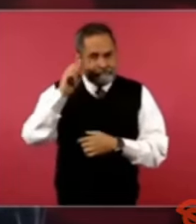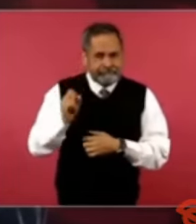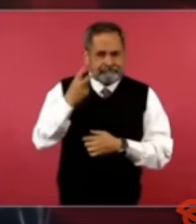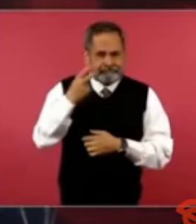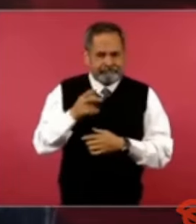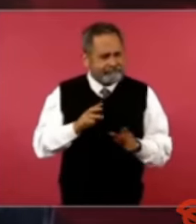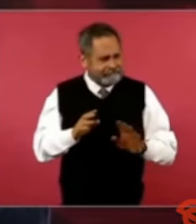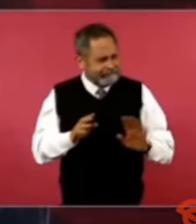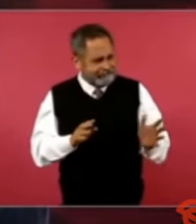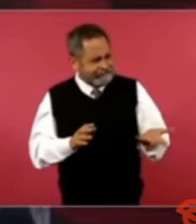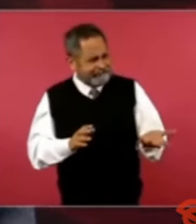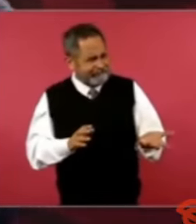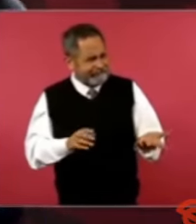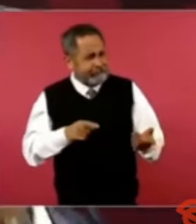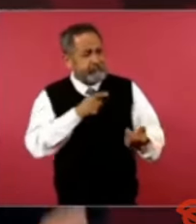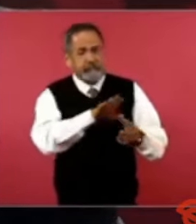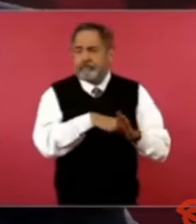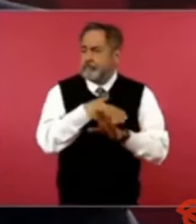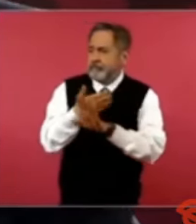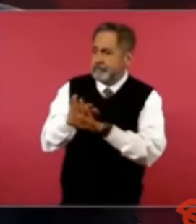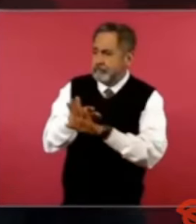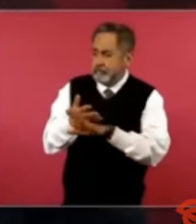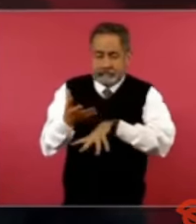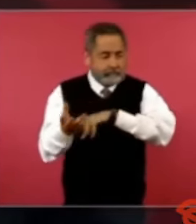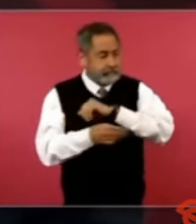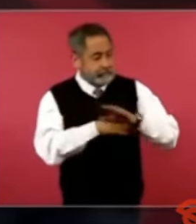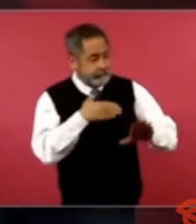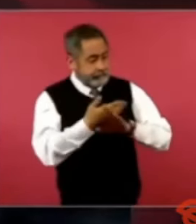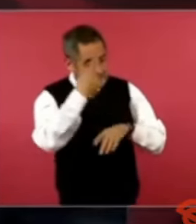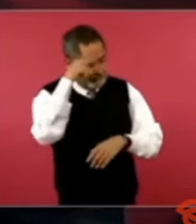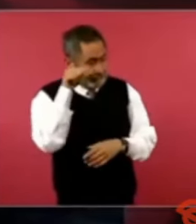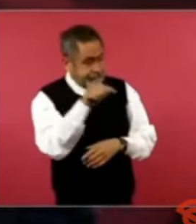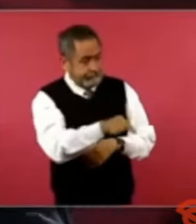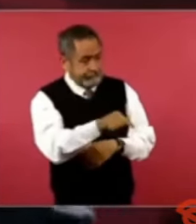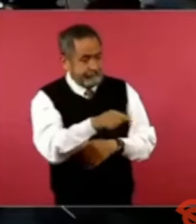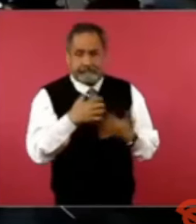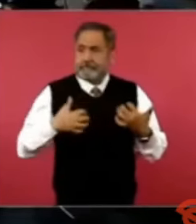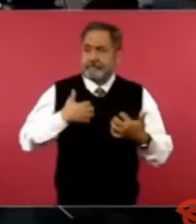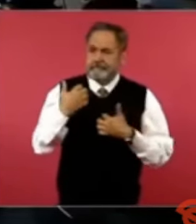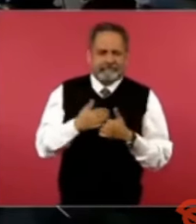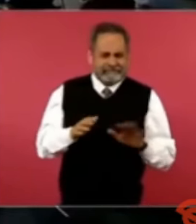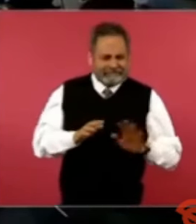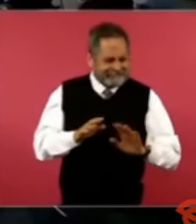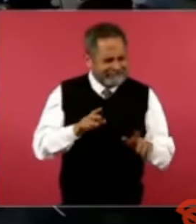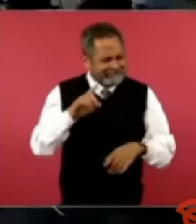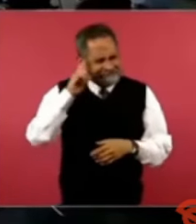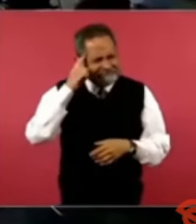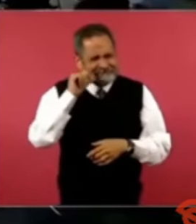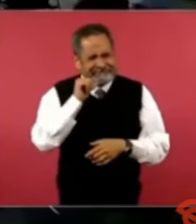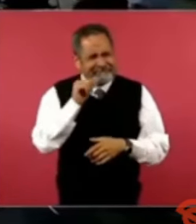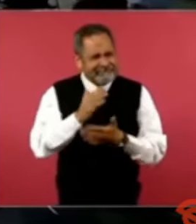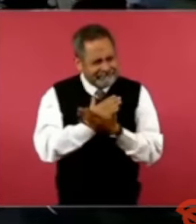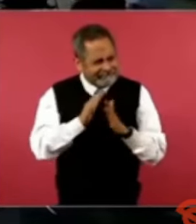criticar si ahora se les cuestiona a